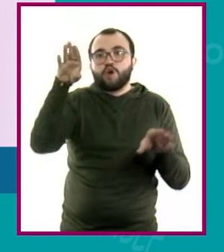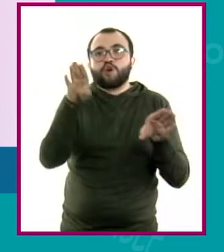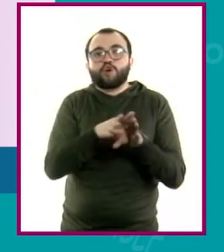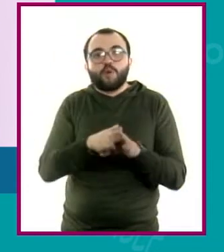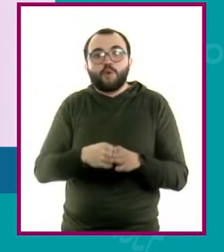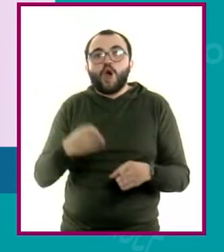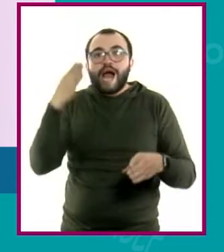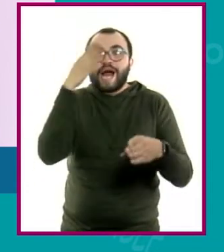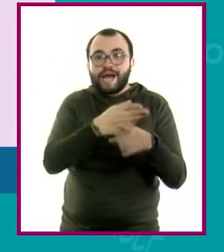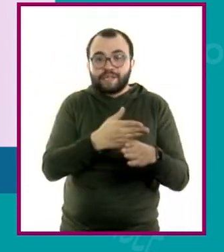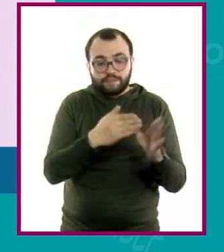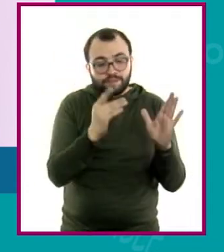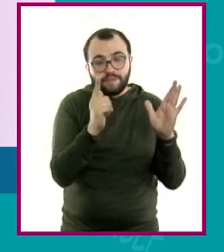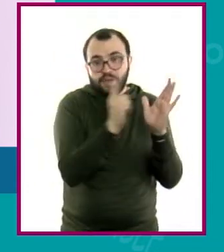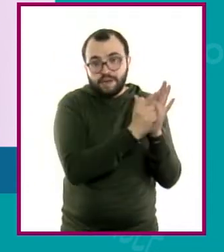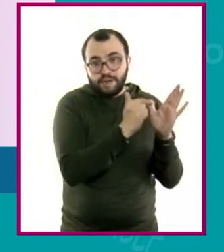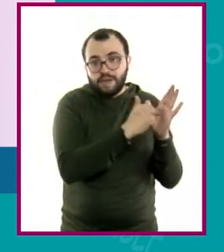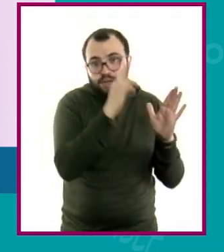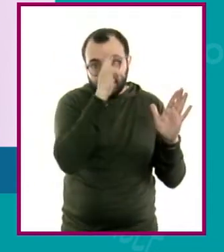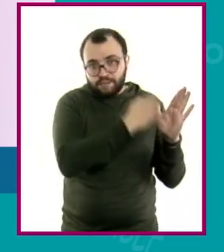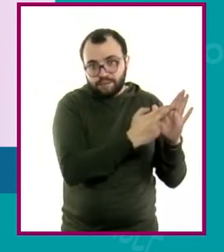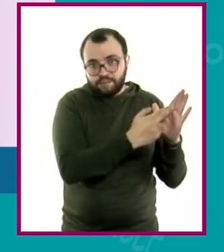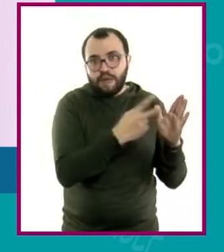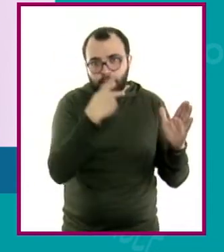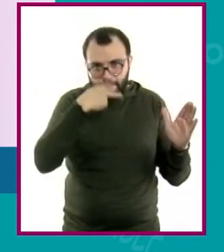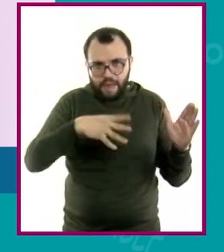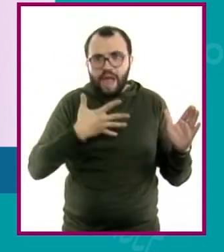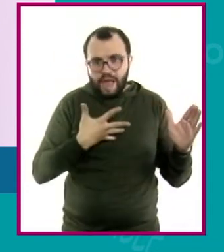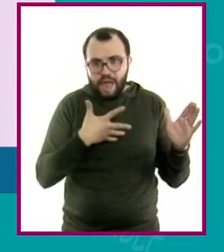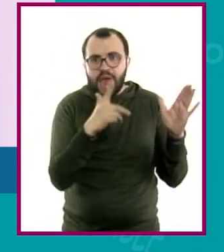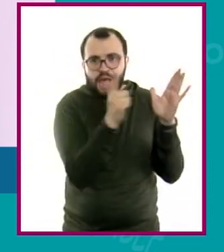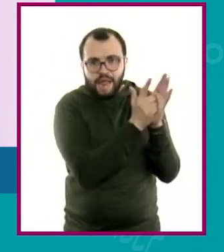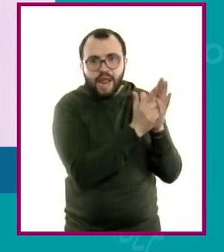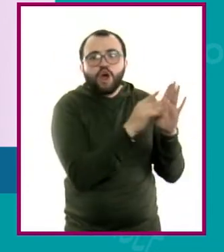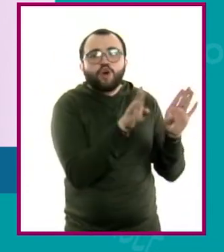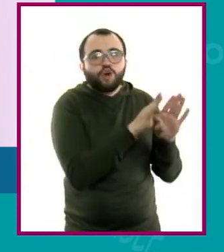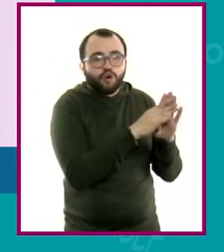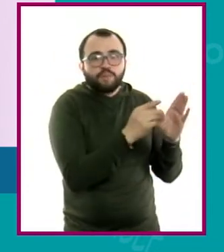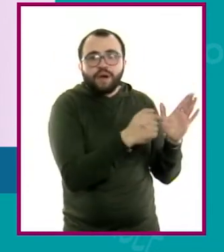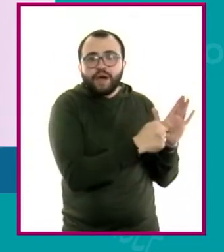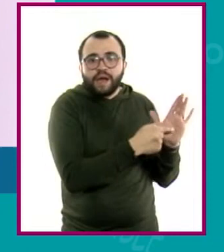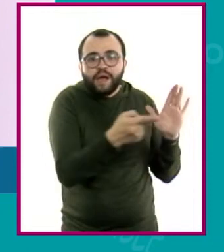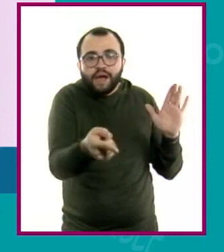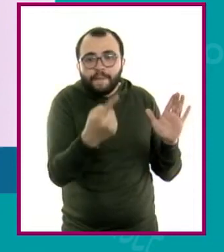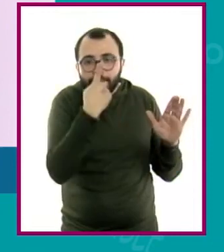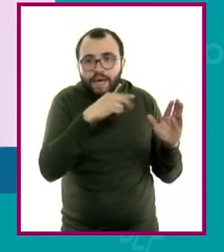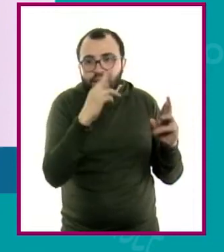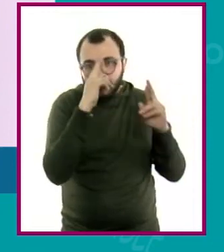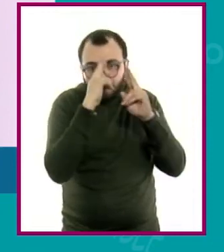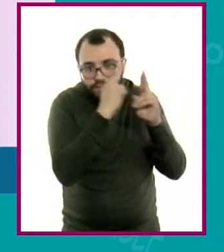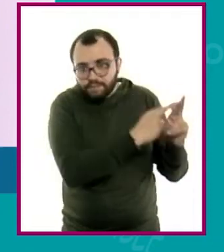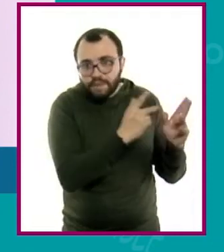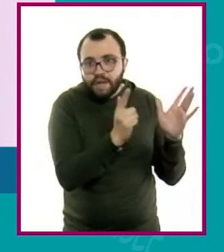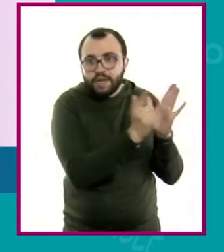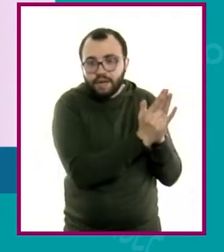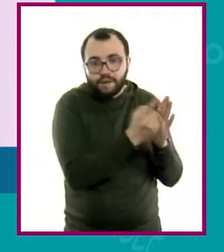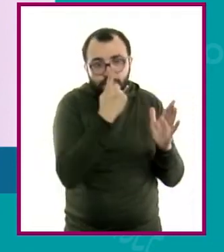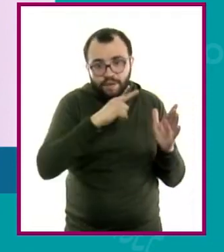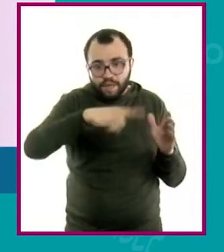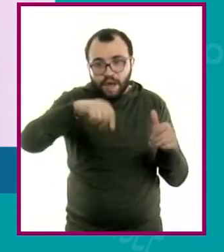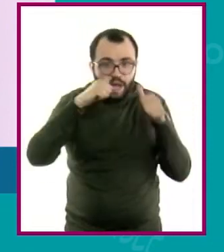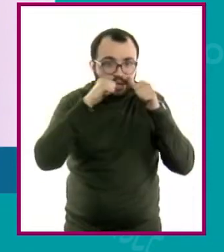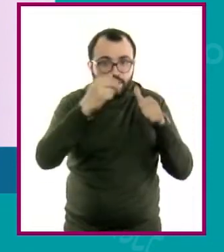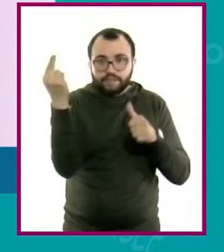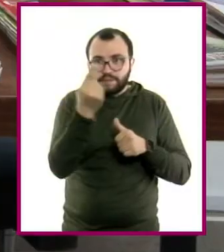pero definitivamente México sí cuenta con herramientas en materia legislativa para atender las necesidades de la población en